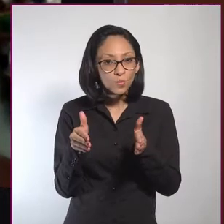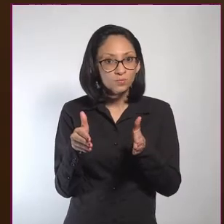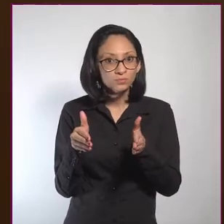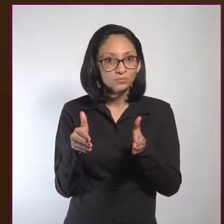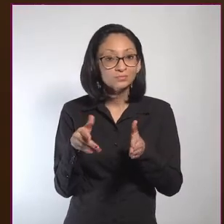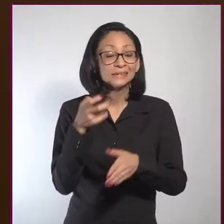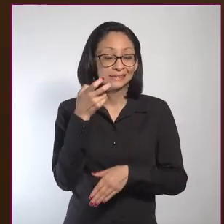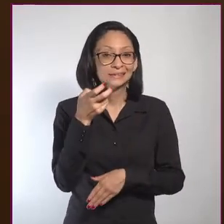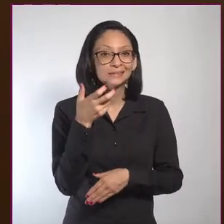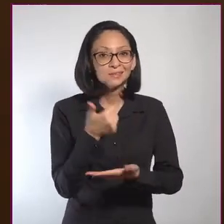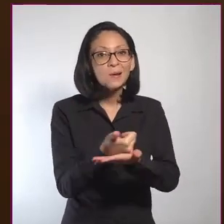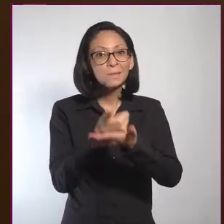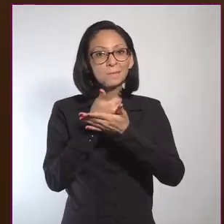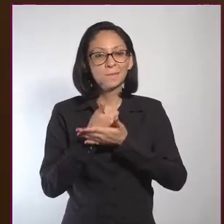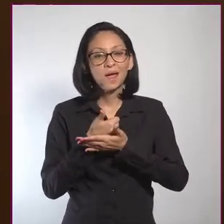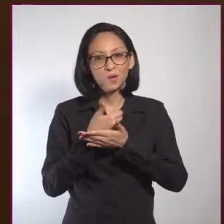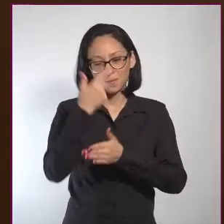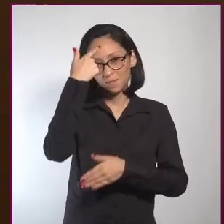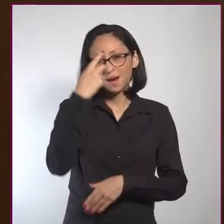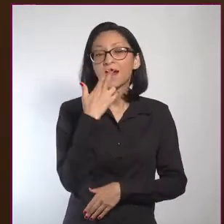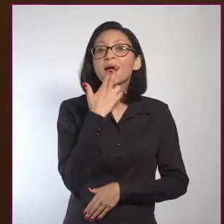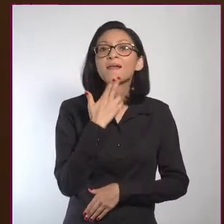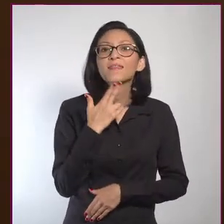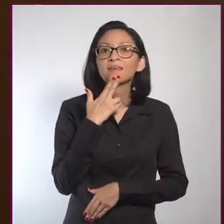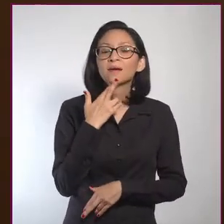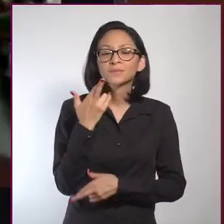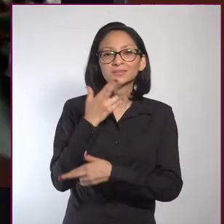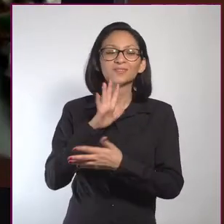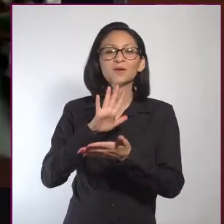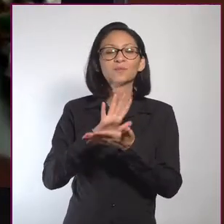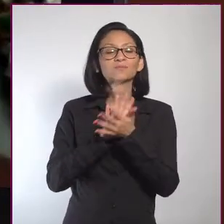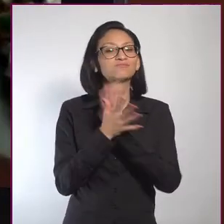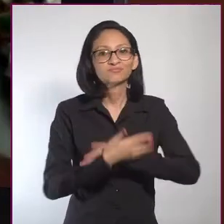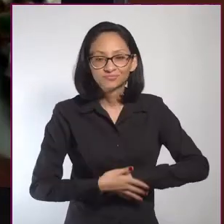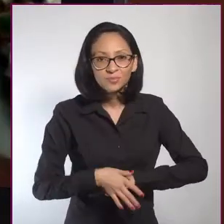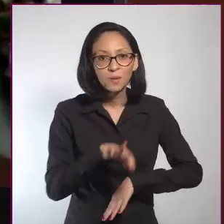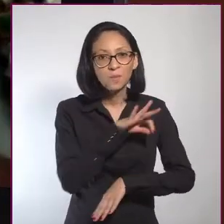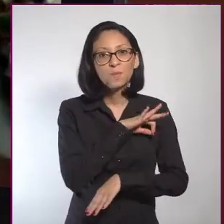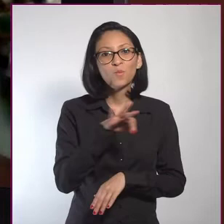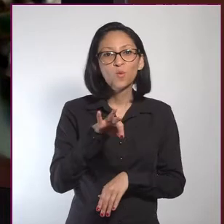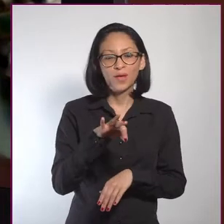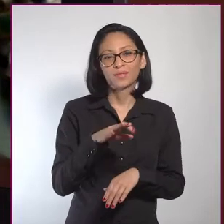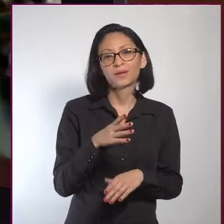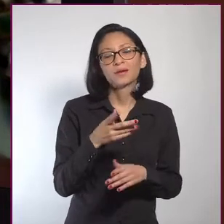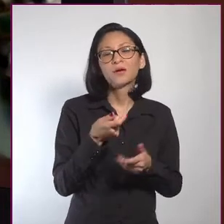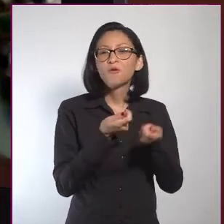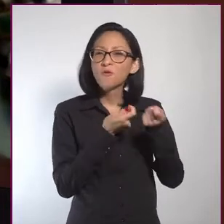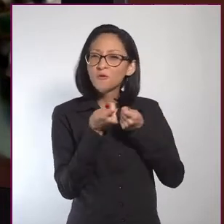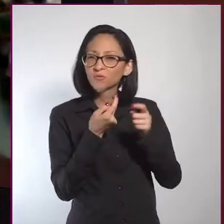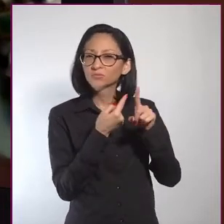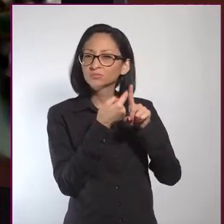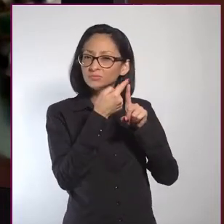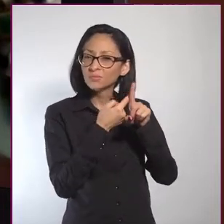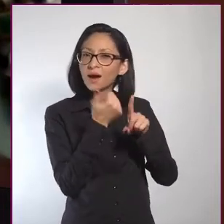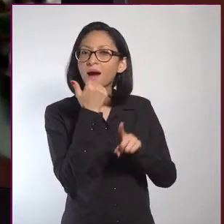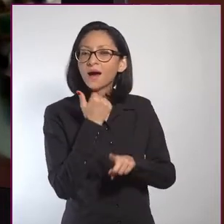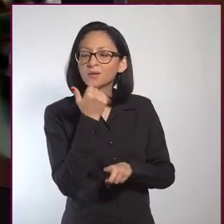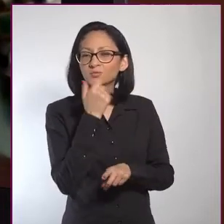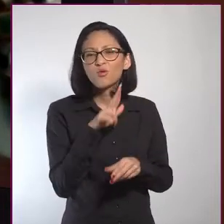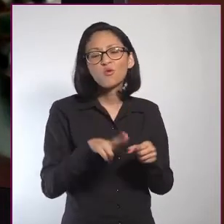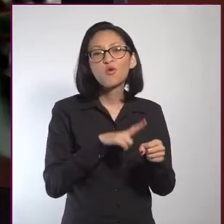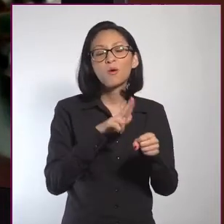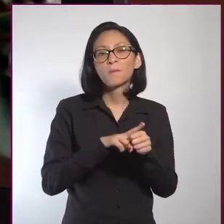actual, es muy probable que la diabetes revierta. Es decir, pueda mantener la glucosa en límites normales sin